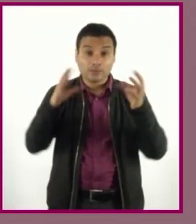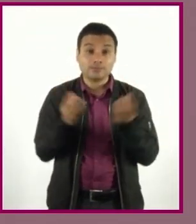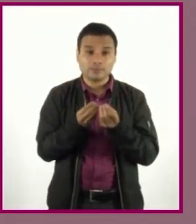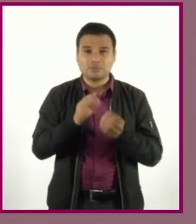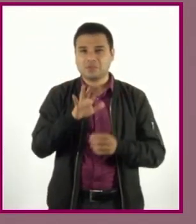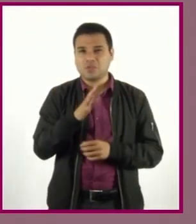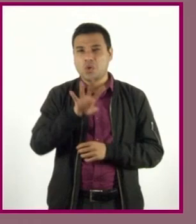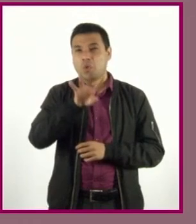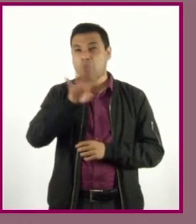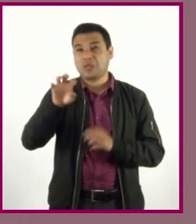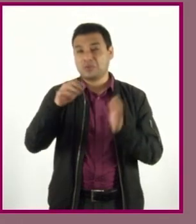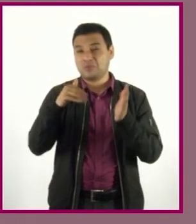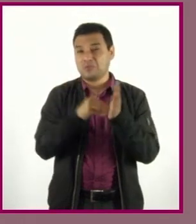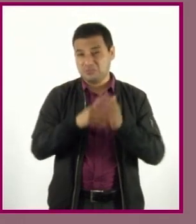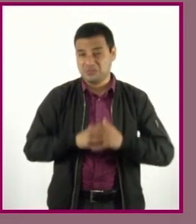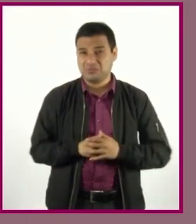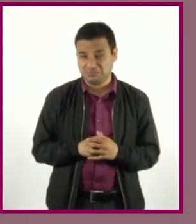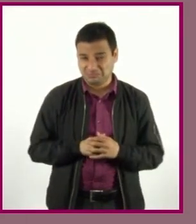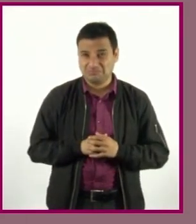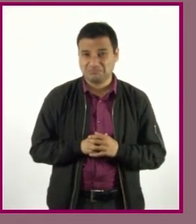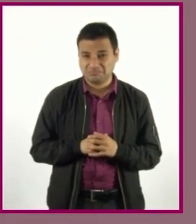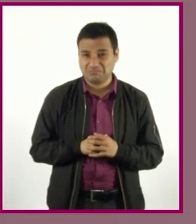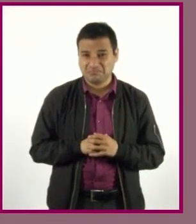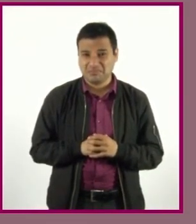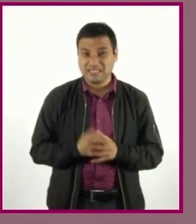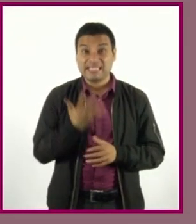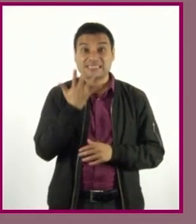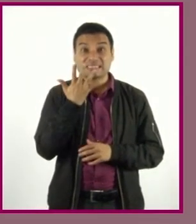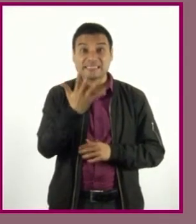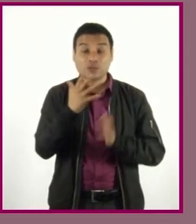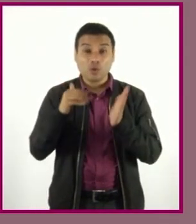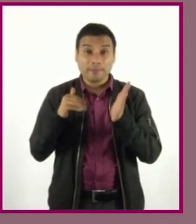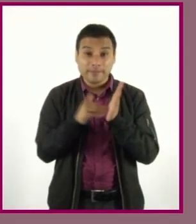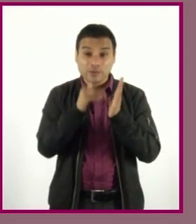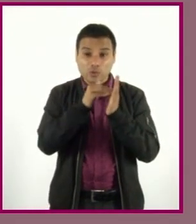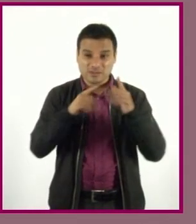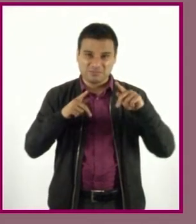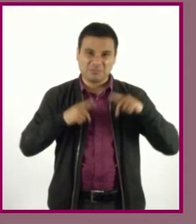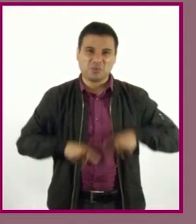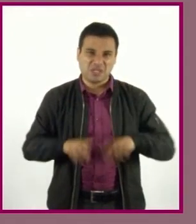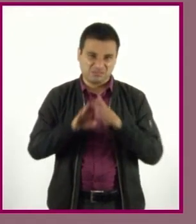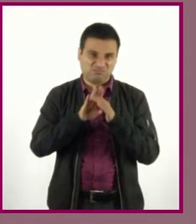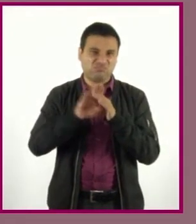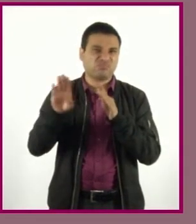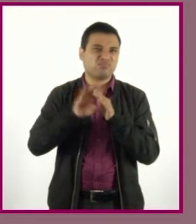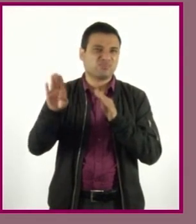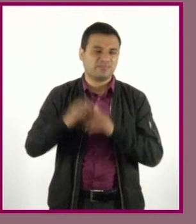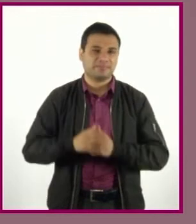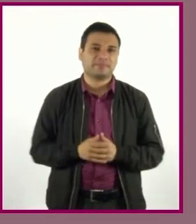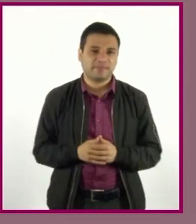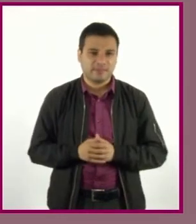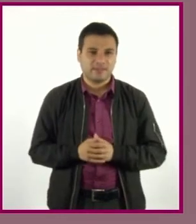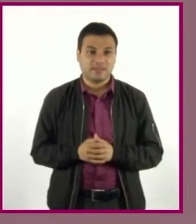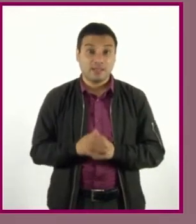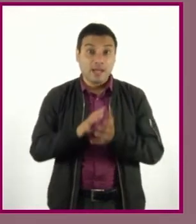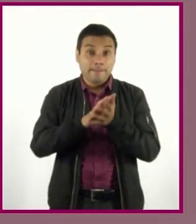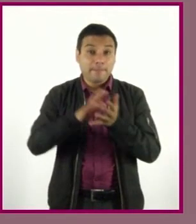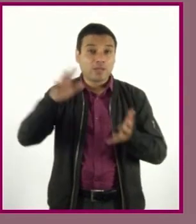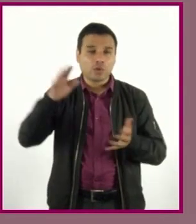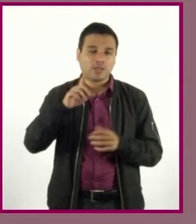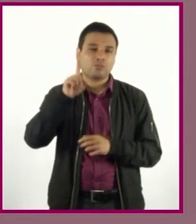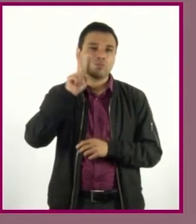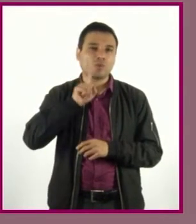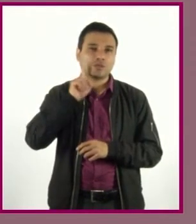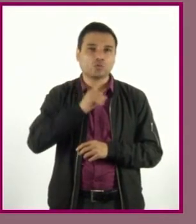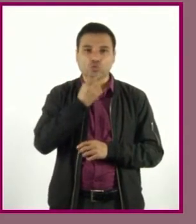de 400,000. Más de 5 millones de personas han huido de Siria, la mayoría mujeres